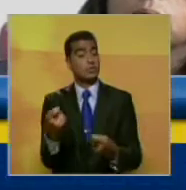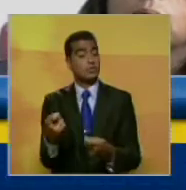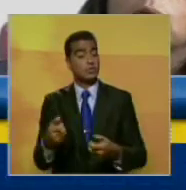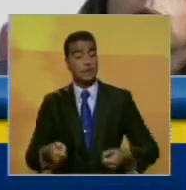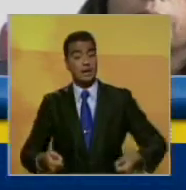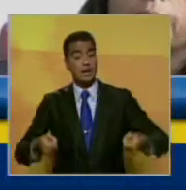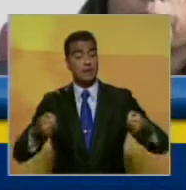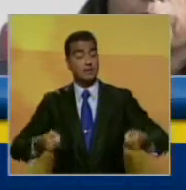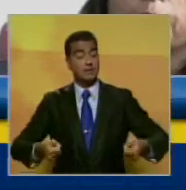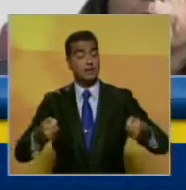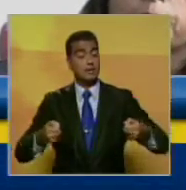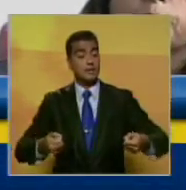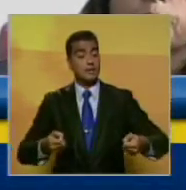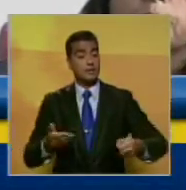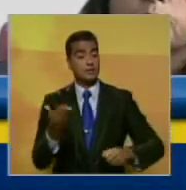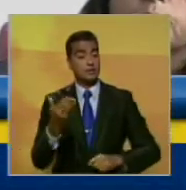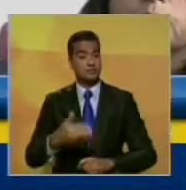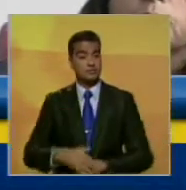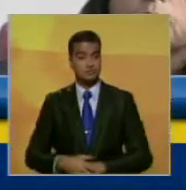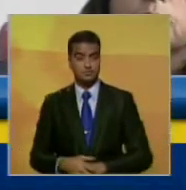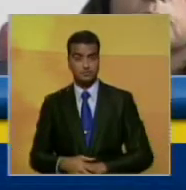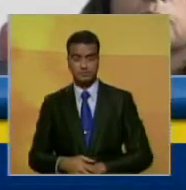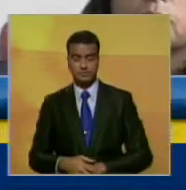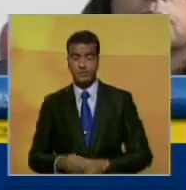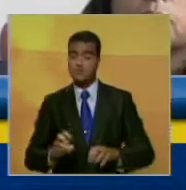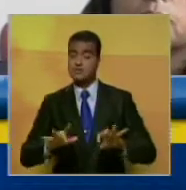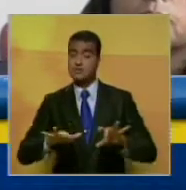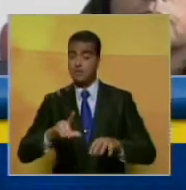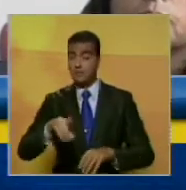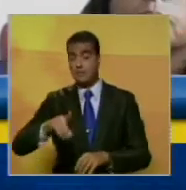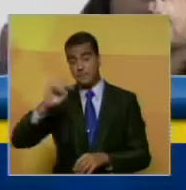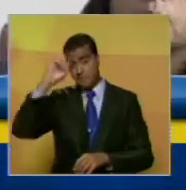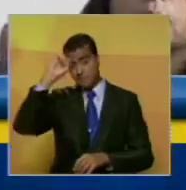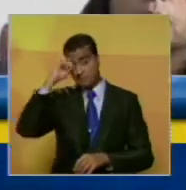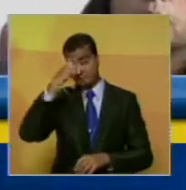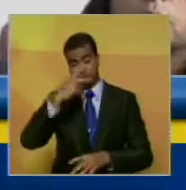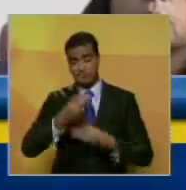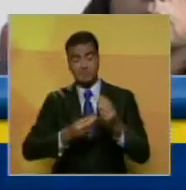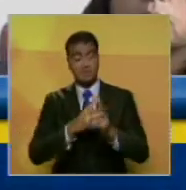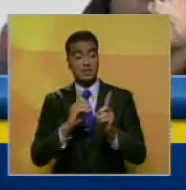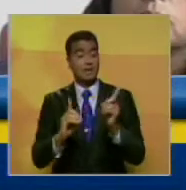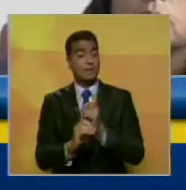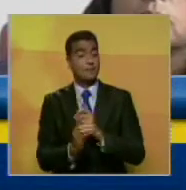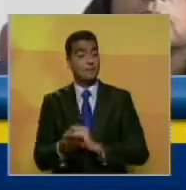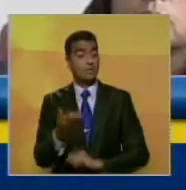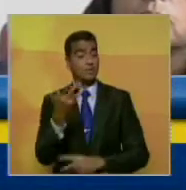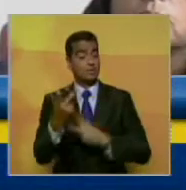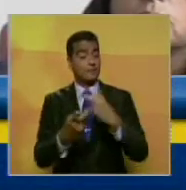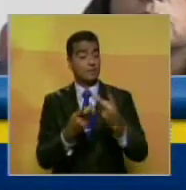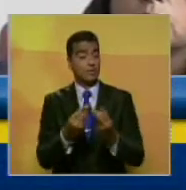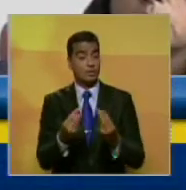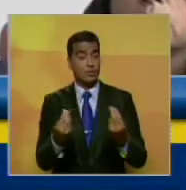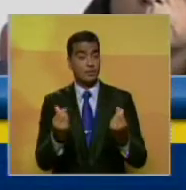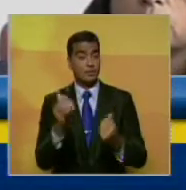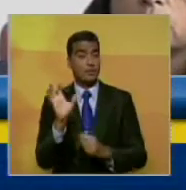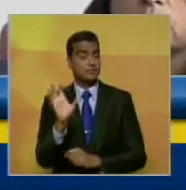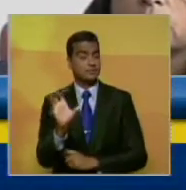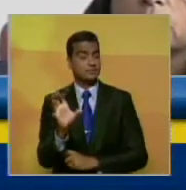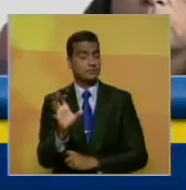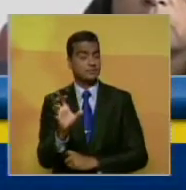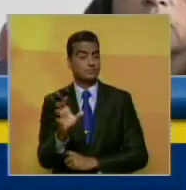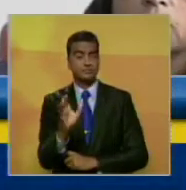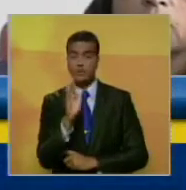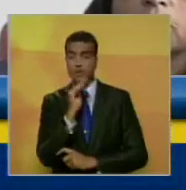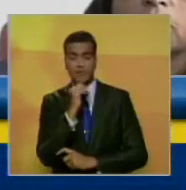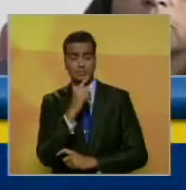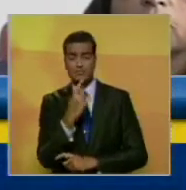la canasta básica. El secretario considera que si no se realizan cambios radicales en la política económica del país, no